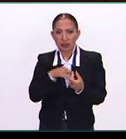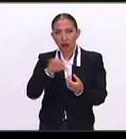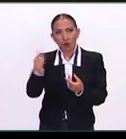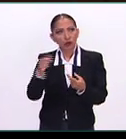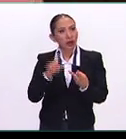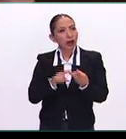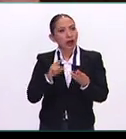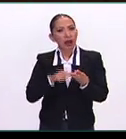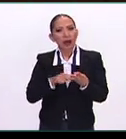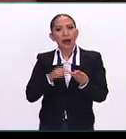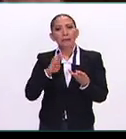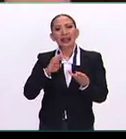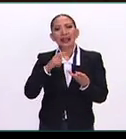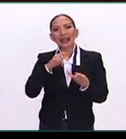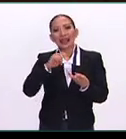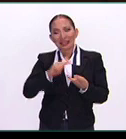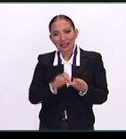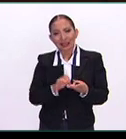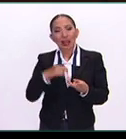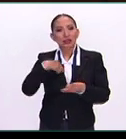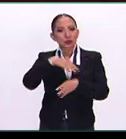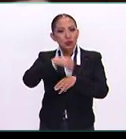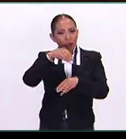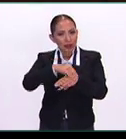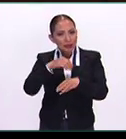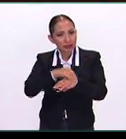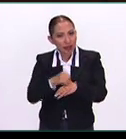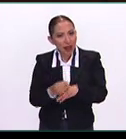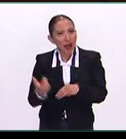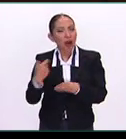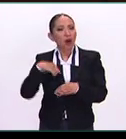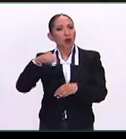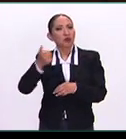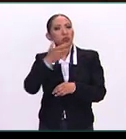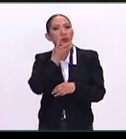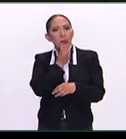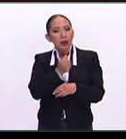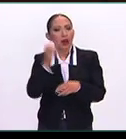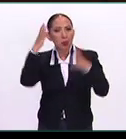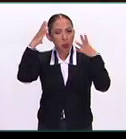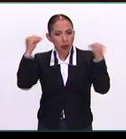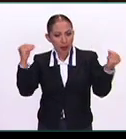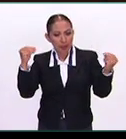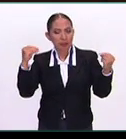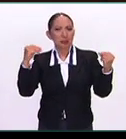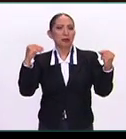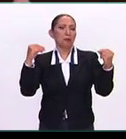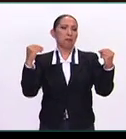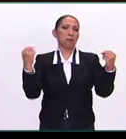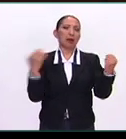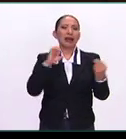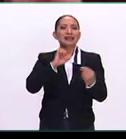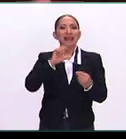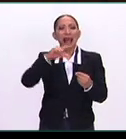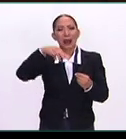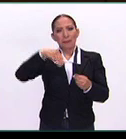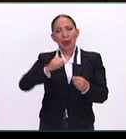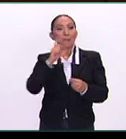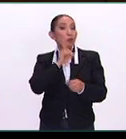Francia, Birgitta Leander en Suecia, Rudolf van Sandbeck en Holanda, Selma